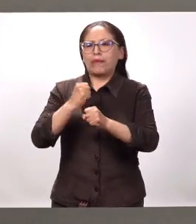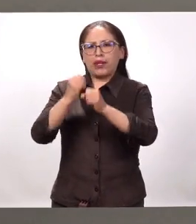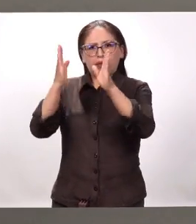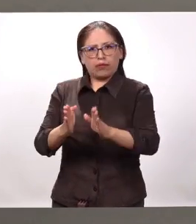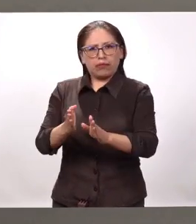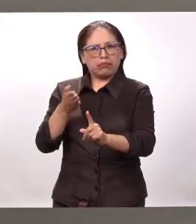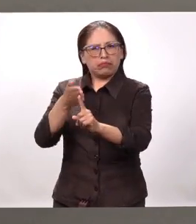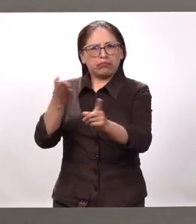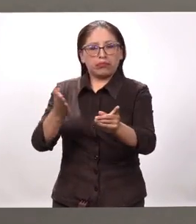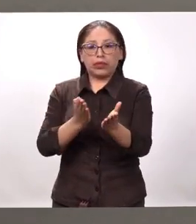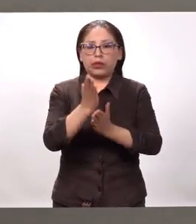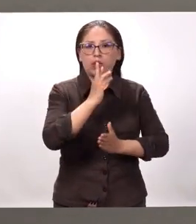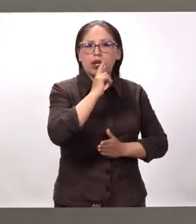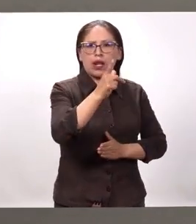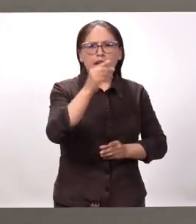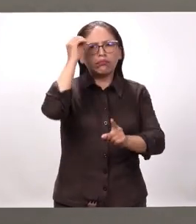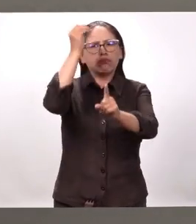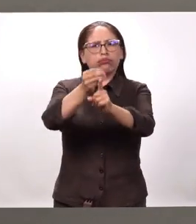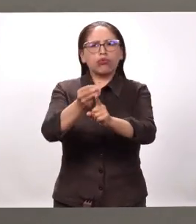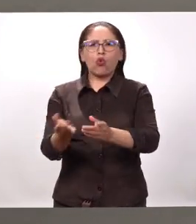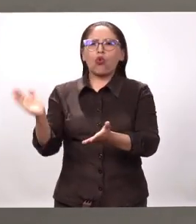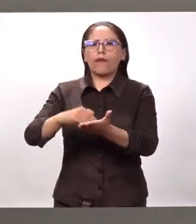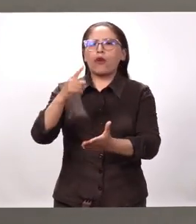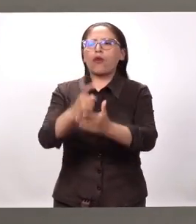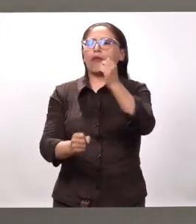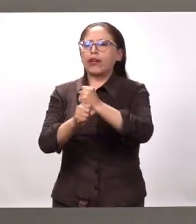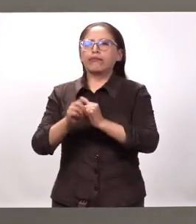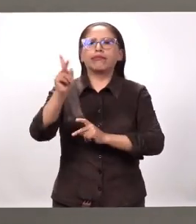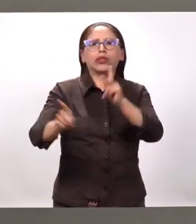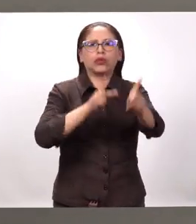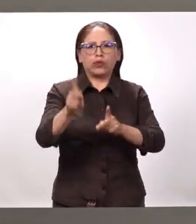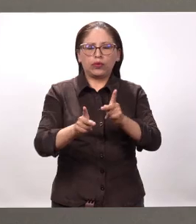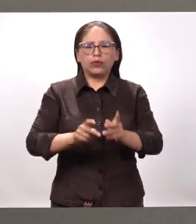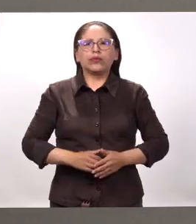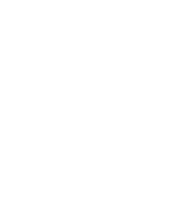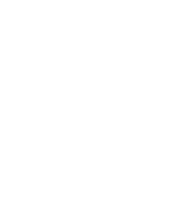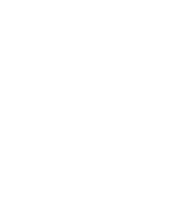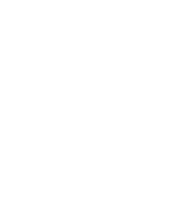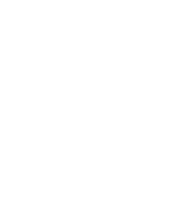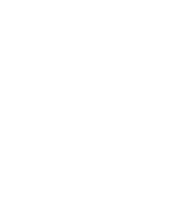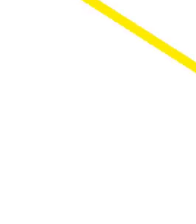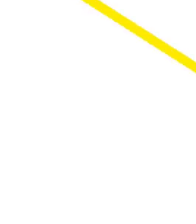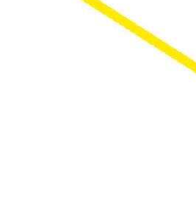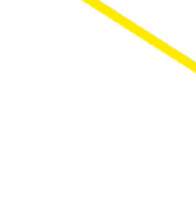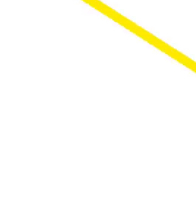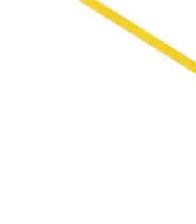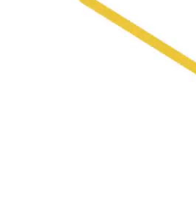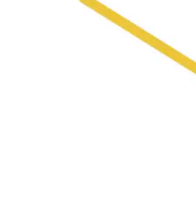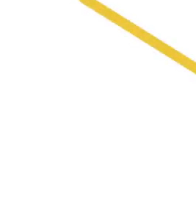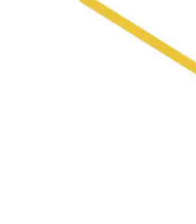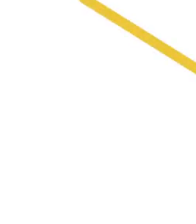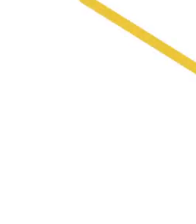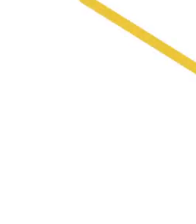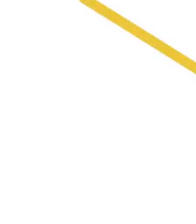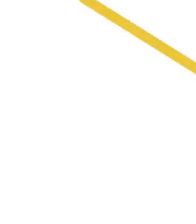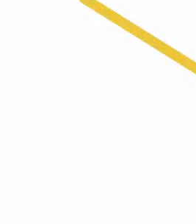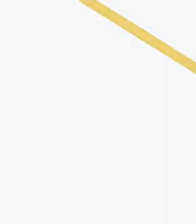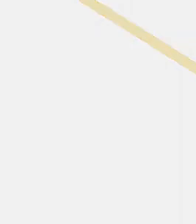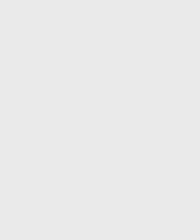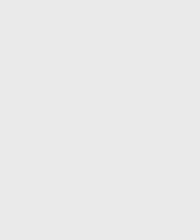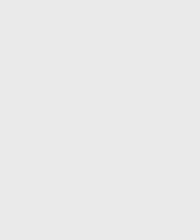servidores del órgano judicial y derechos reales con el objeto de devolver la confianza a la población elecciones judiciales